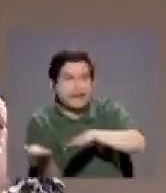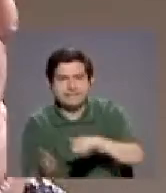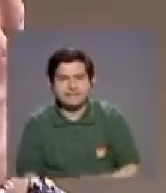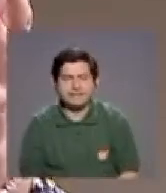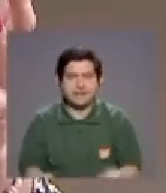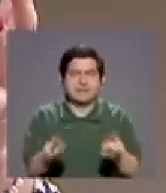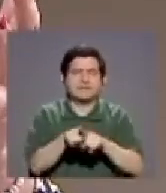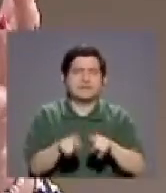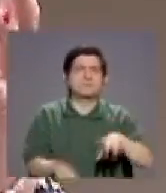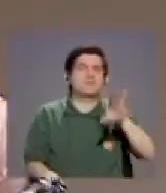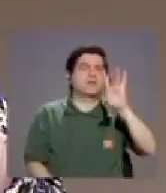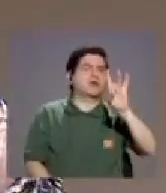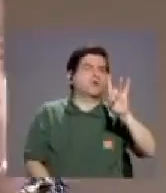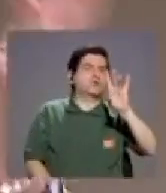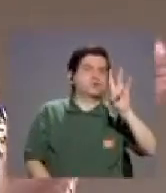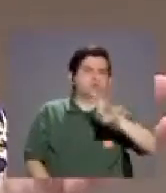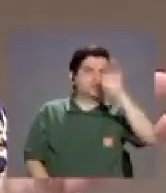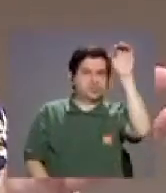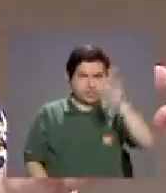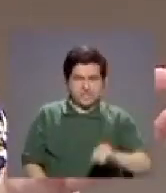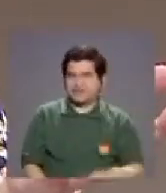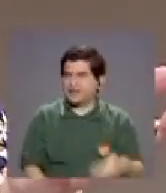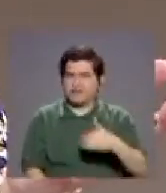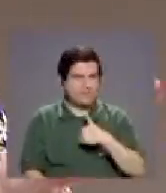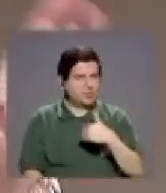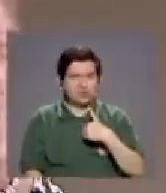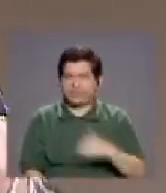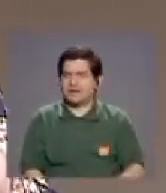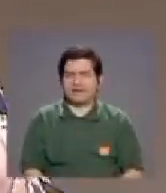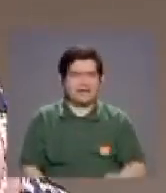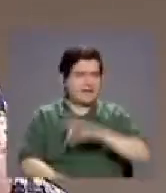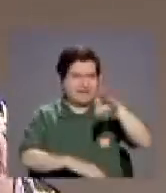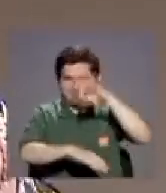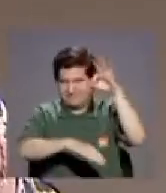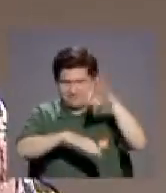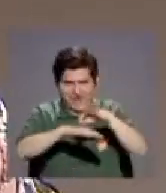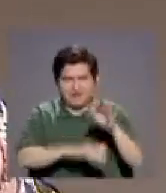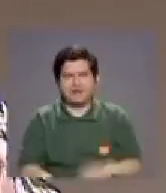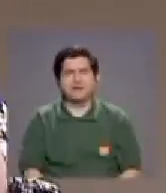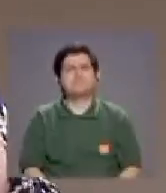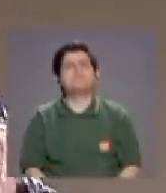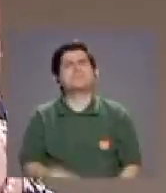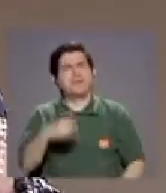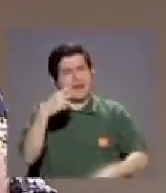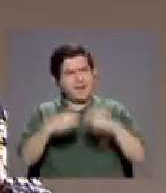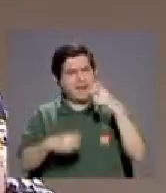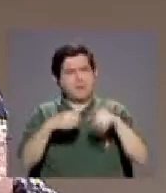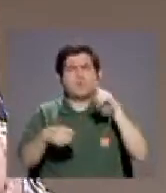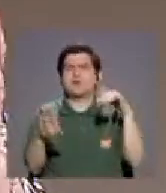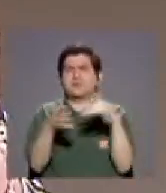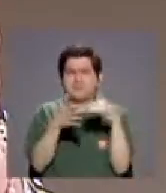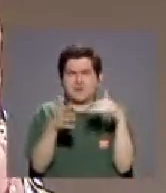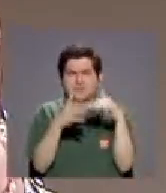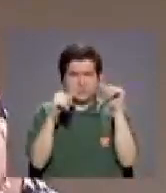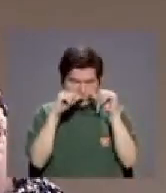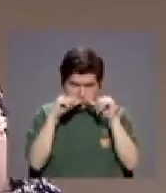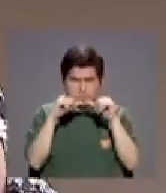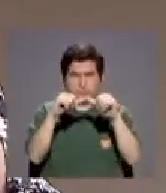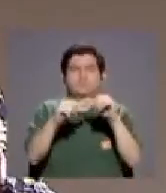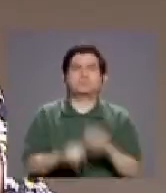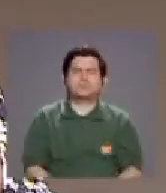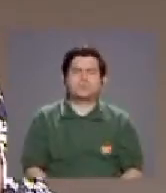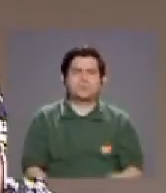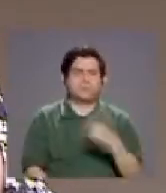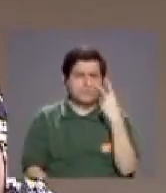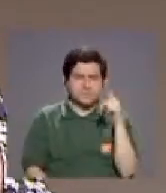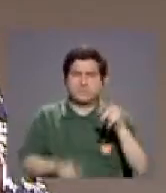un 87% de no tener dengue. Pero bueno, el problema es que en uno de los estudios de seguimiento se vio